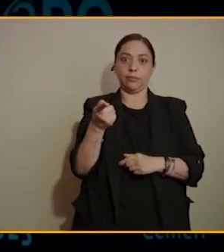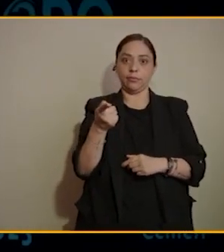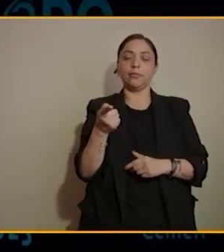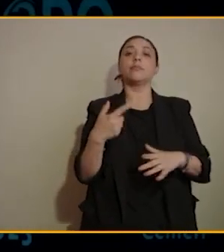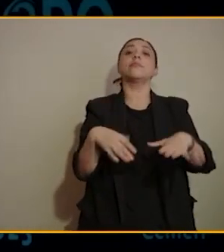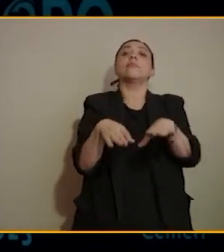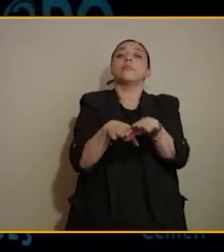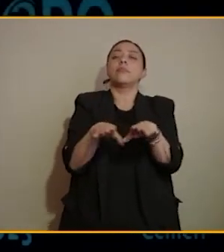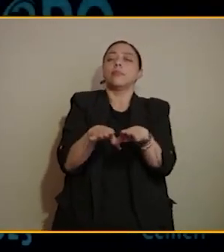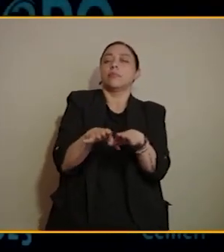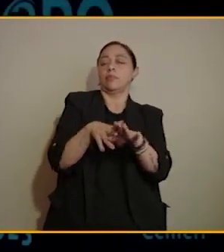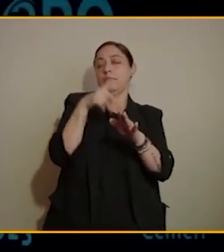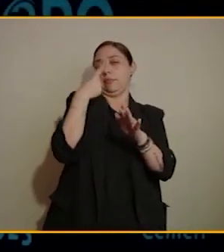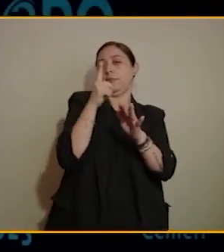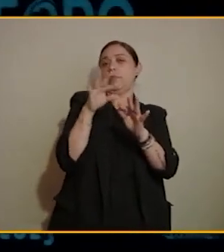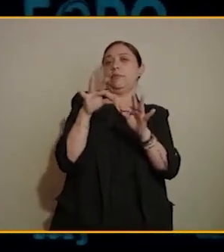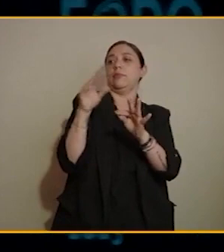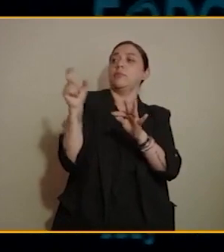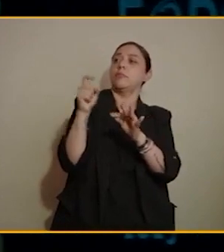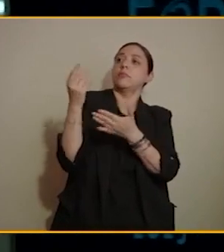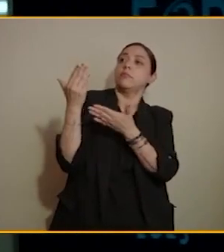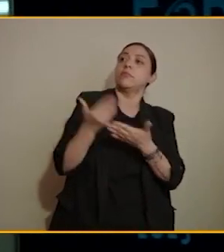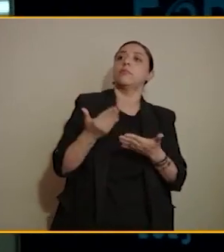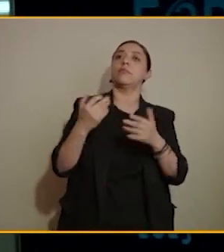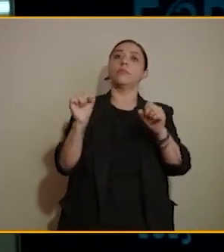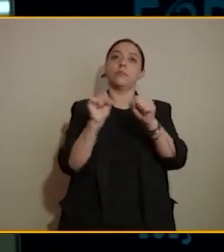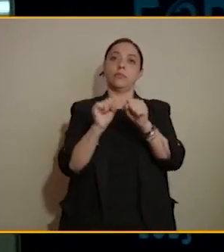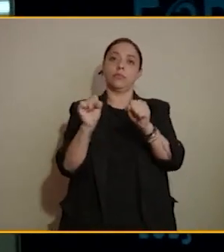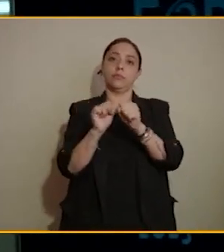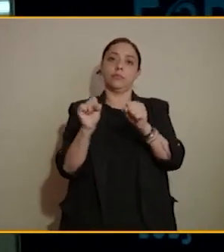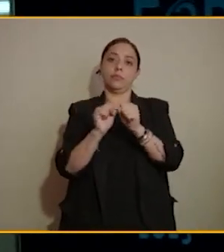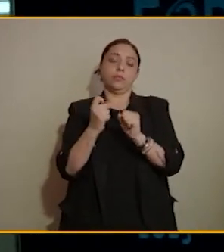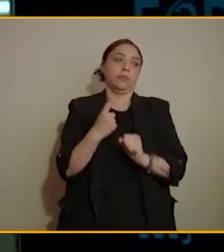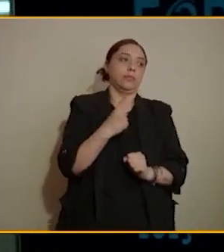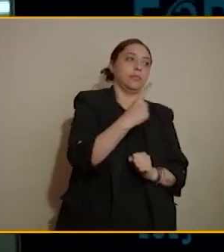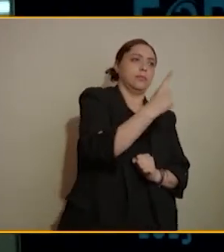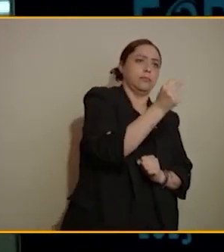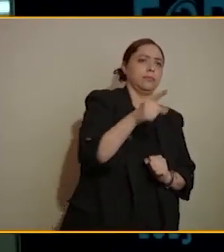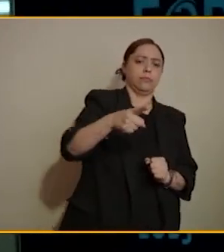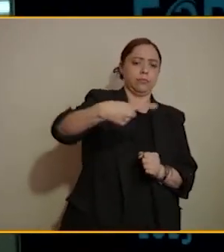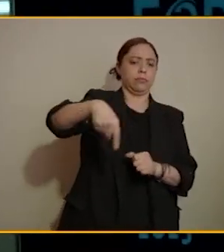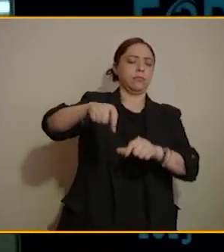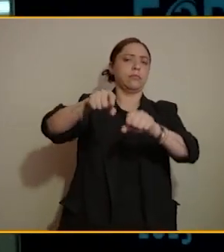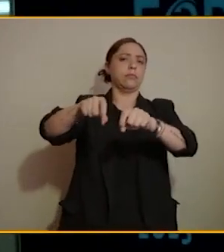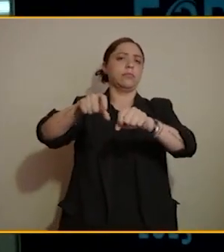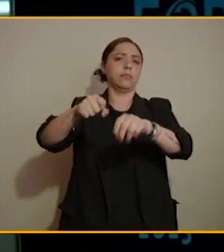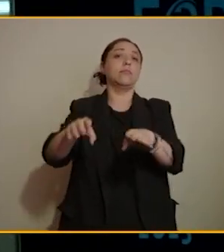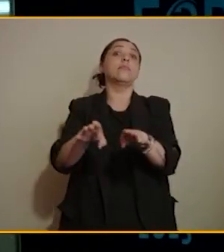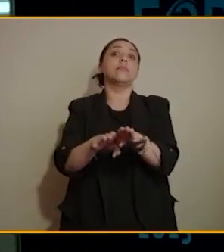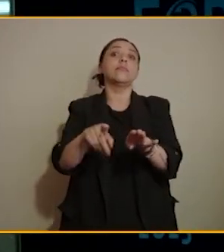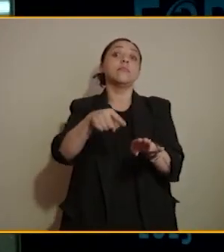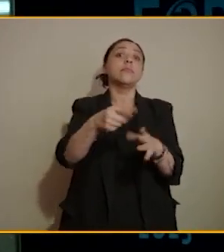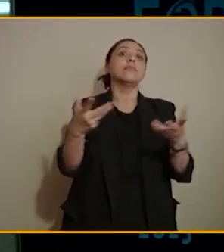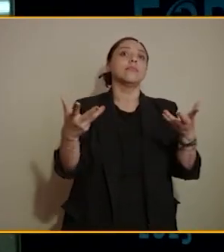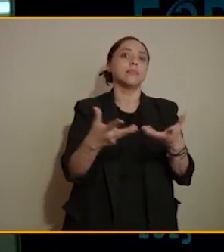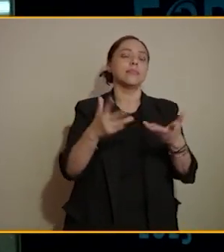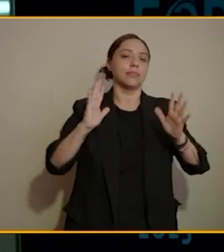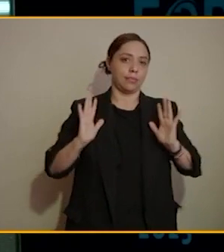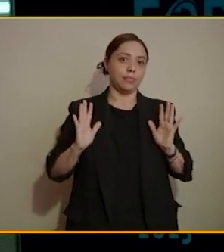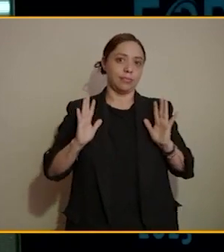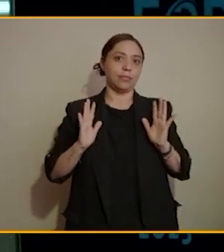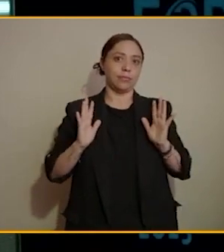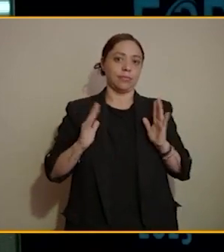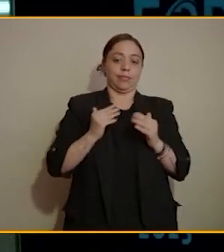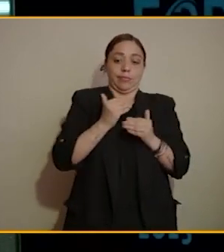detallada para que cuando venga el sobrino a atender la tienda mientras él no está, todo sigue exactamente igual. Eso también es implementación